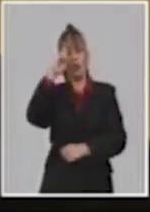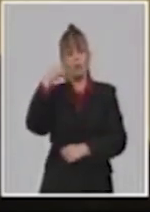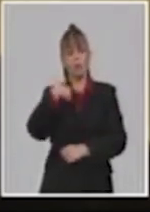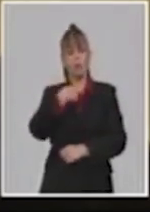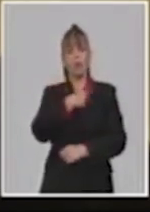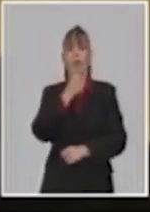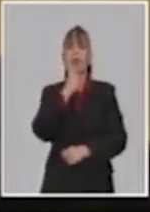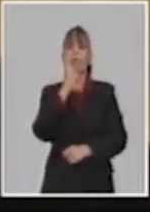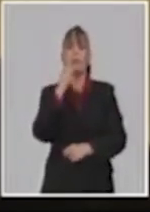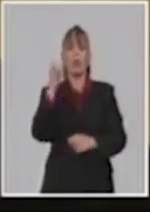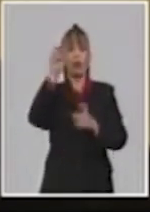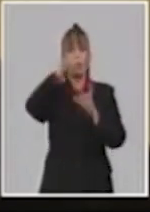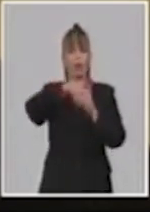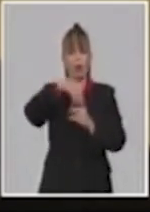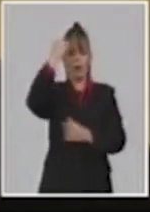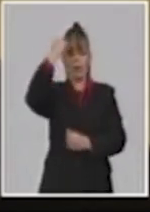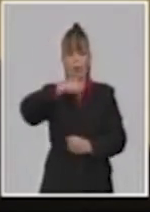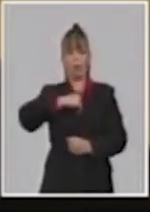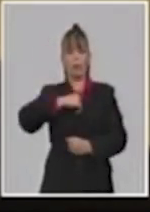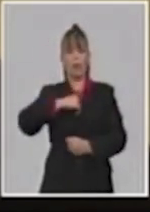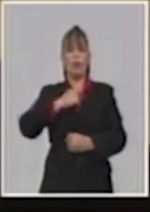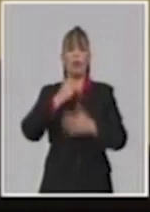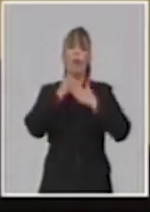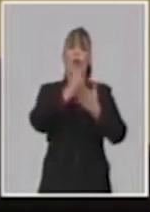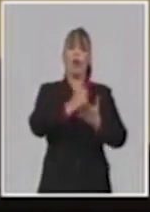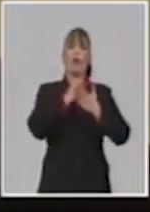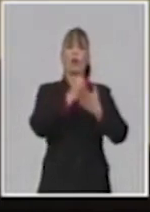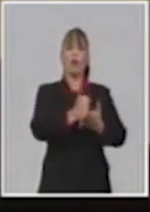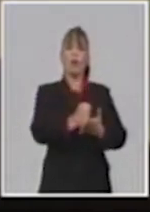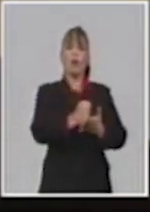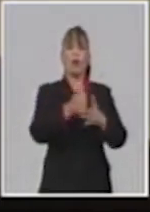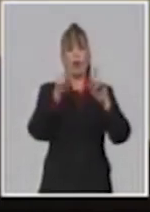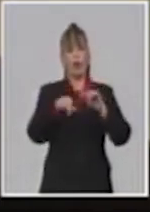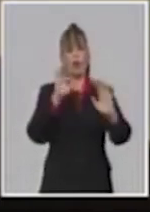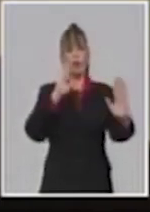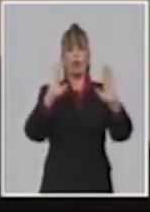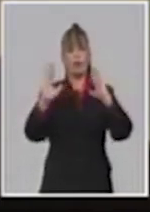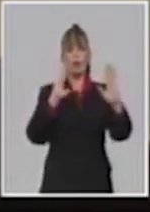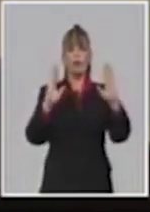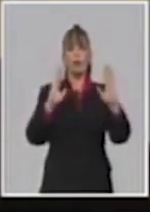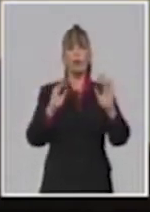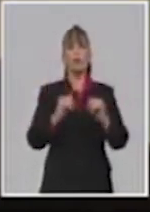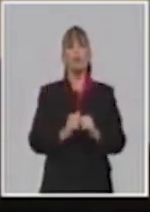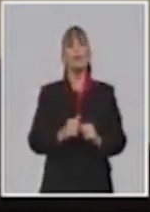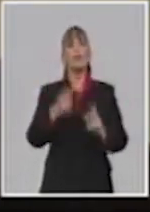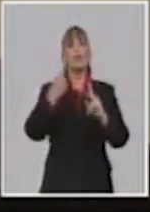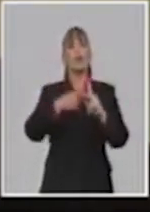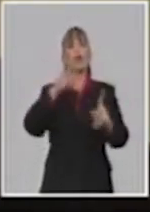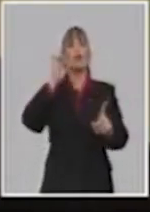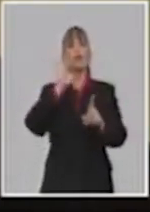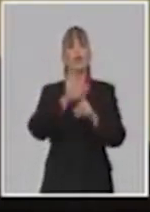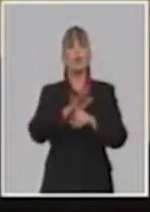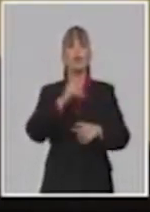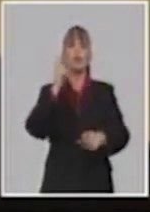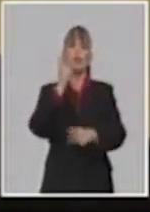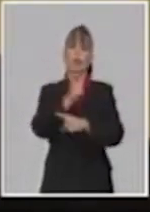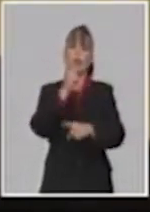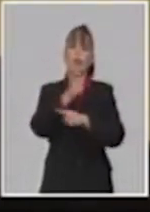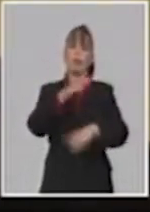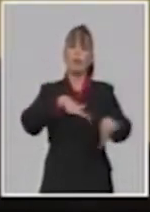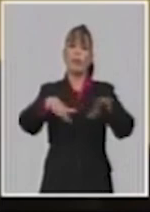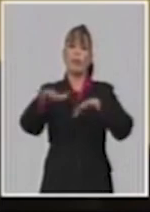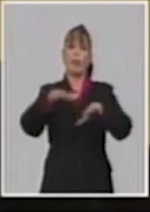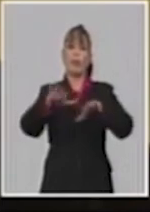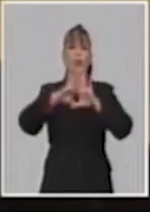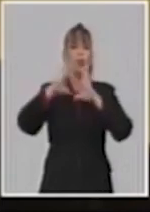para reforzar la asistencia médica en este turno. Y se comenzó el entrenamiento también para el tipo de